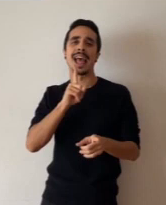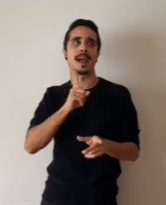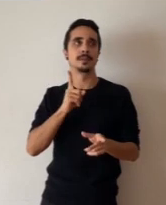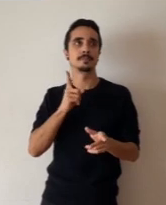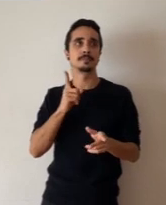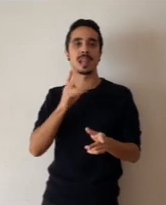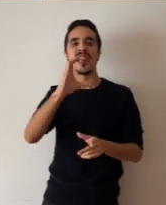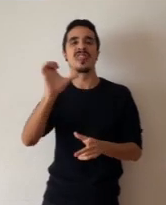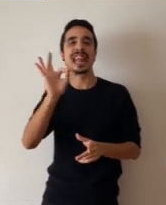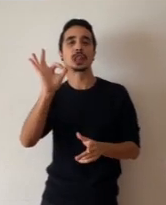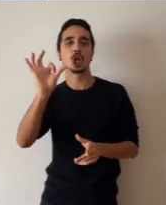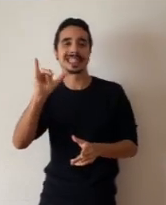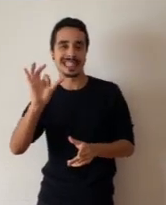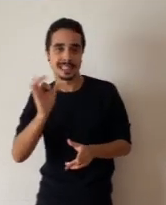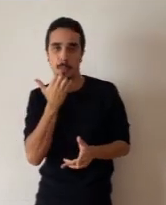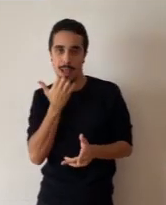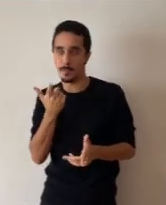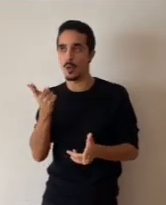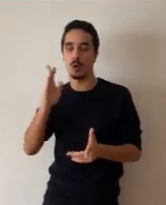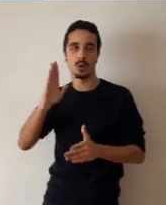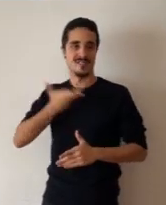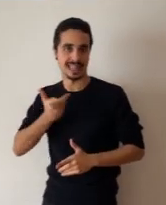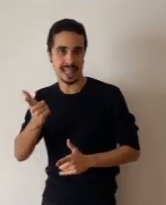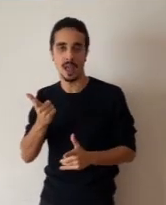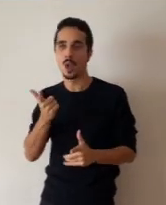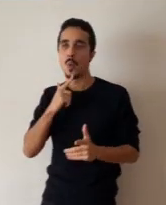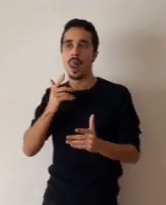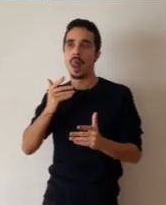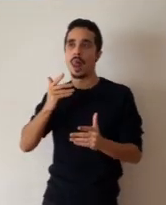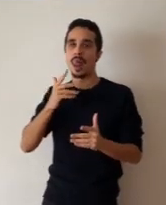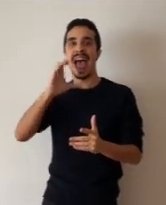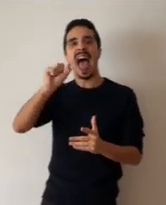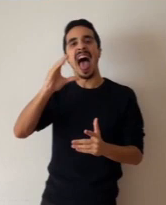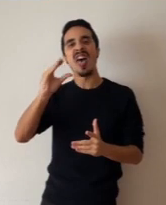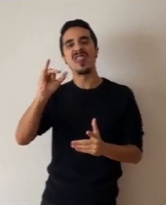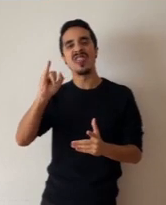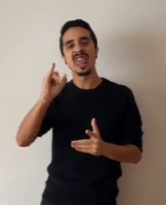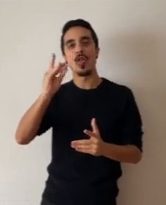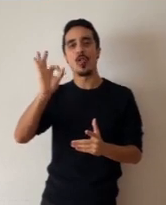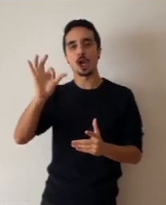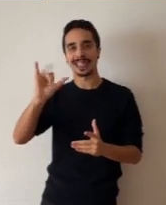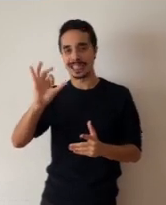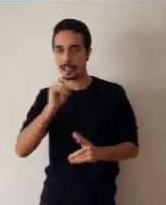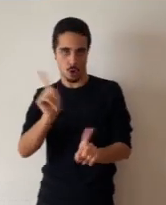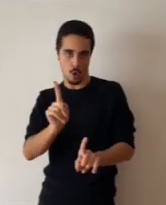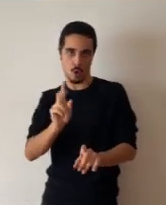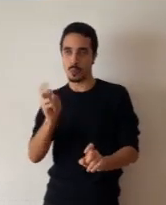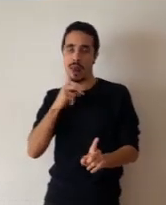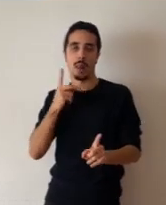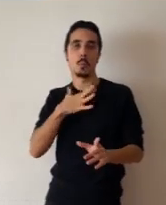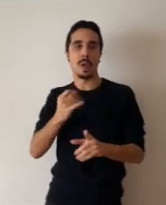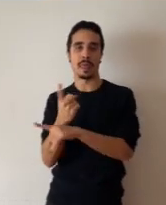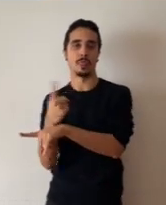un ingreso, ¿no? Es una cetosis que no tiene que no está en acidosis y que se puede